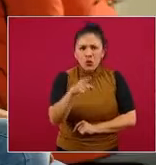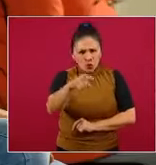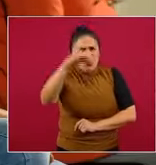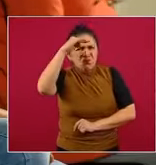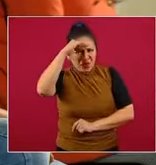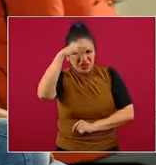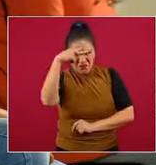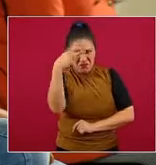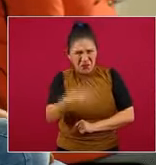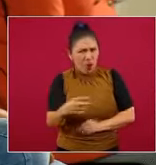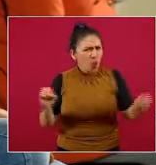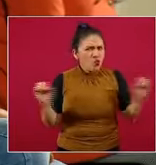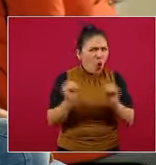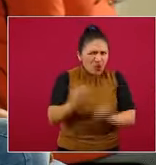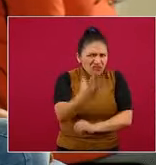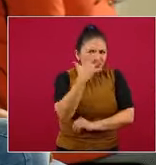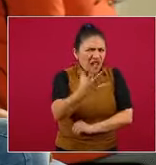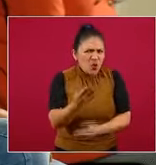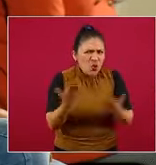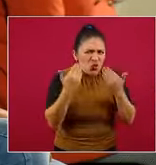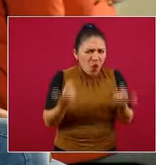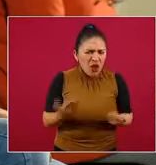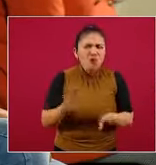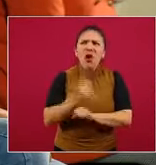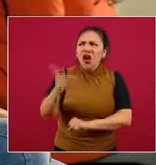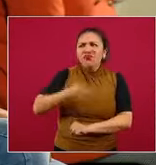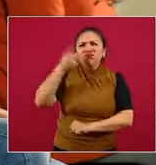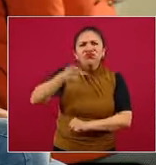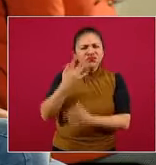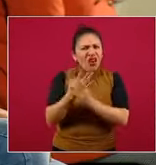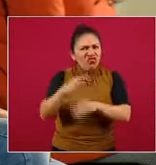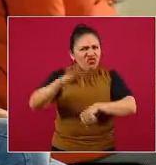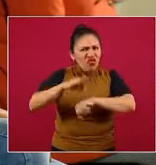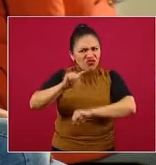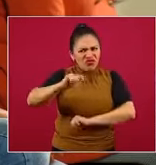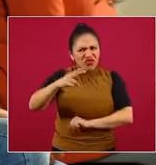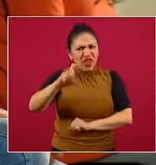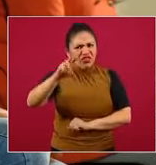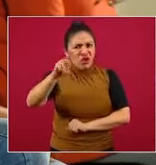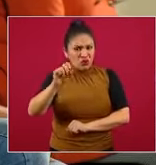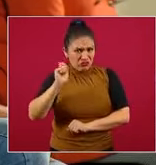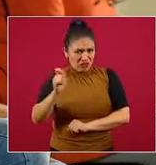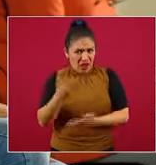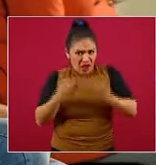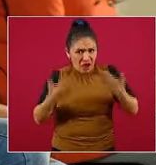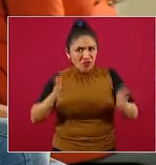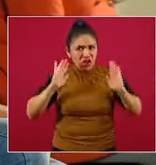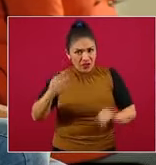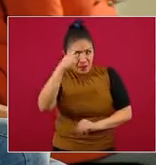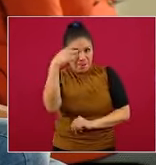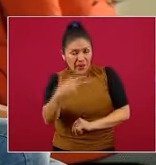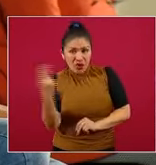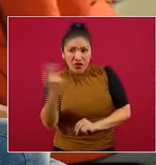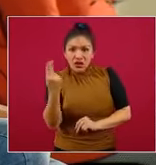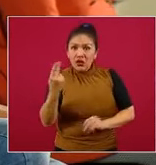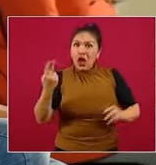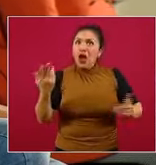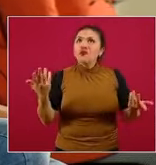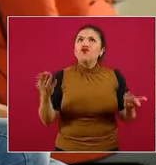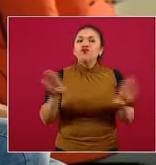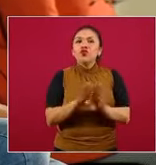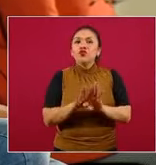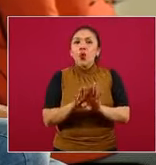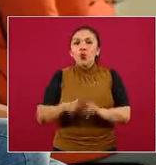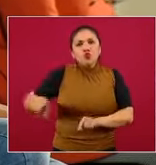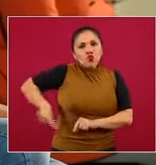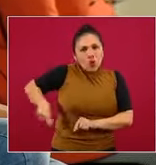doctor, que México no ha sido serio? Porque estas declaraciones del doctor Tedros, es momento de que México haga o